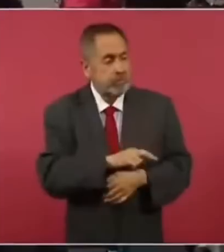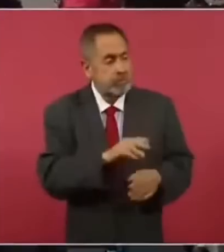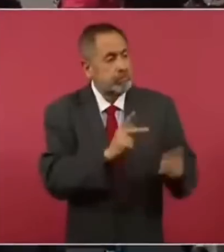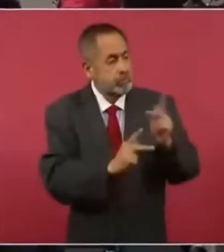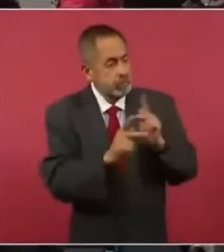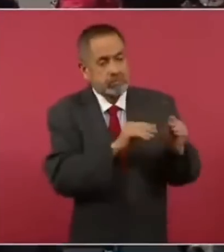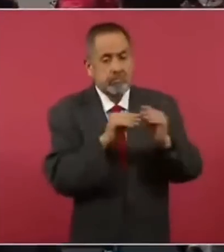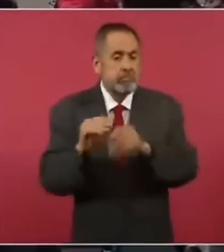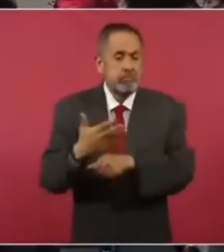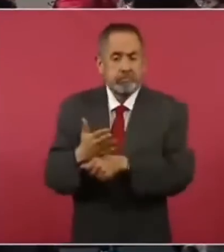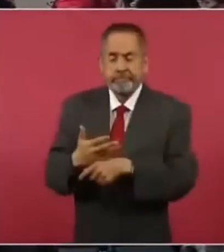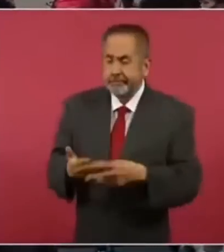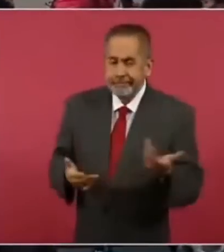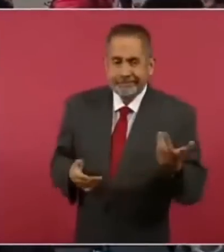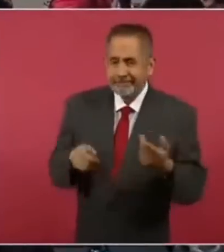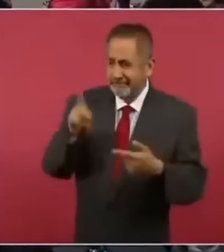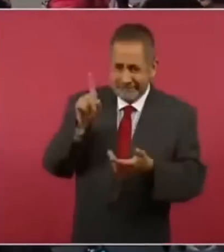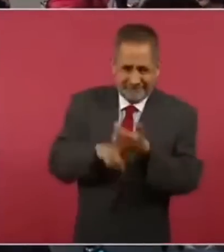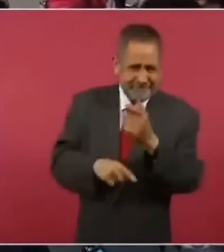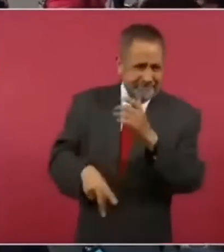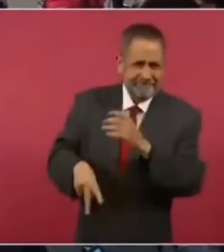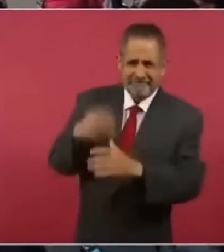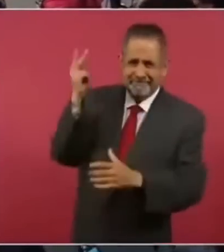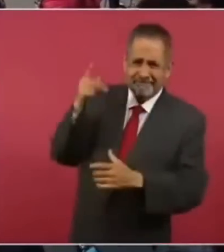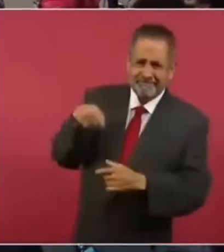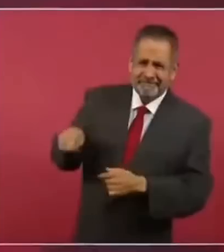Quedó un cascarón